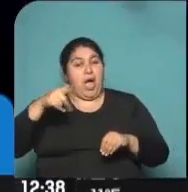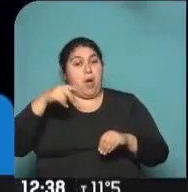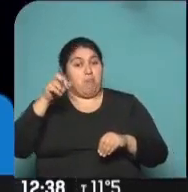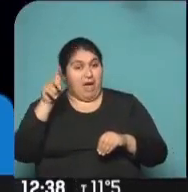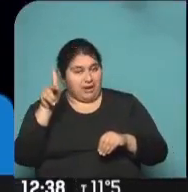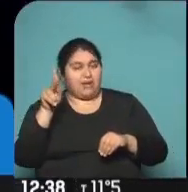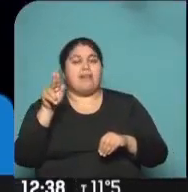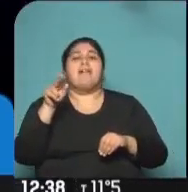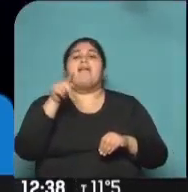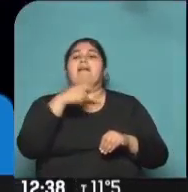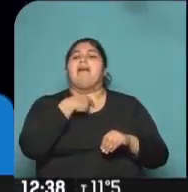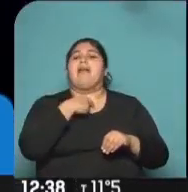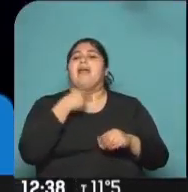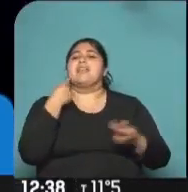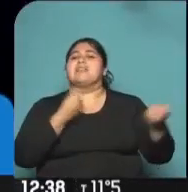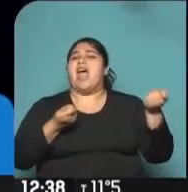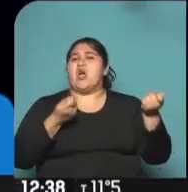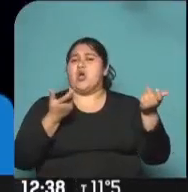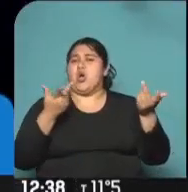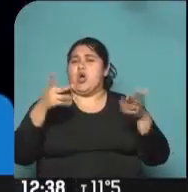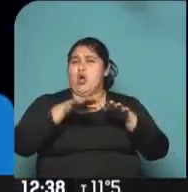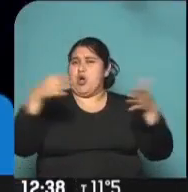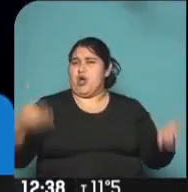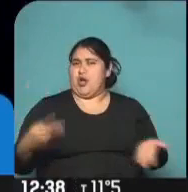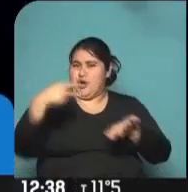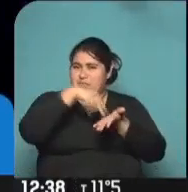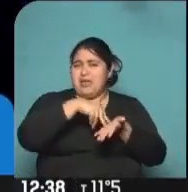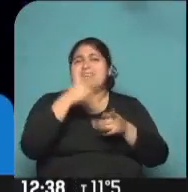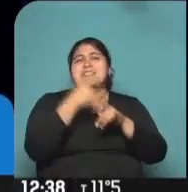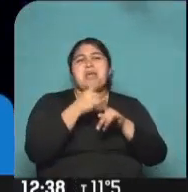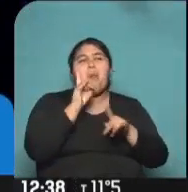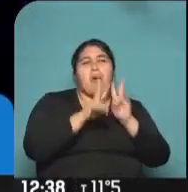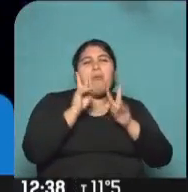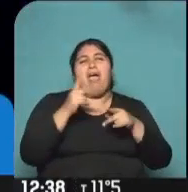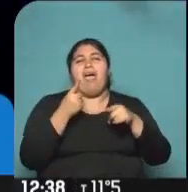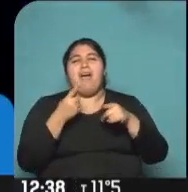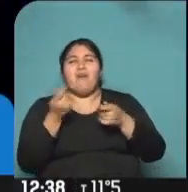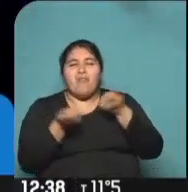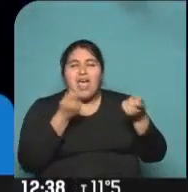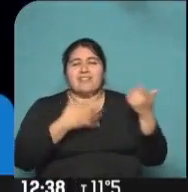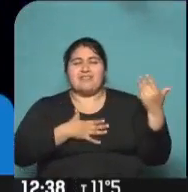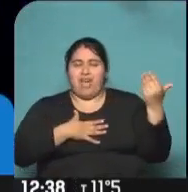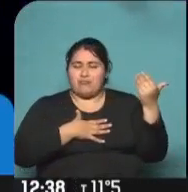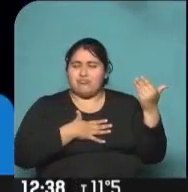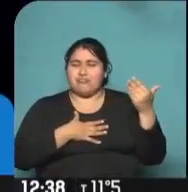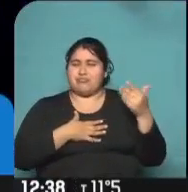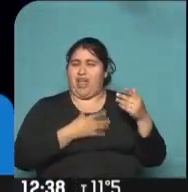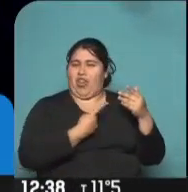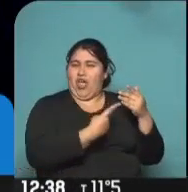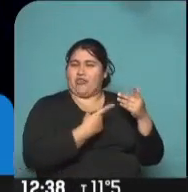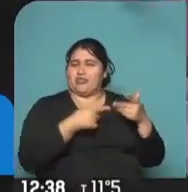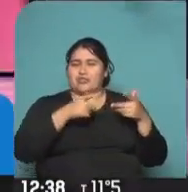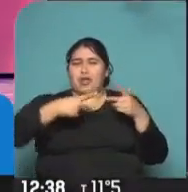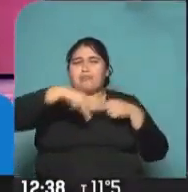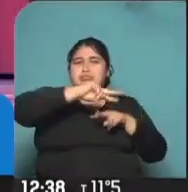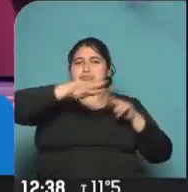categoría Tango Pista. Tango Pista es el tango que uno suele ver en las milongas en Argentina, en el que baila pegado, en el que se baila de a dos. La otra es